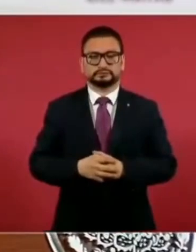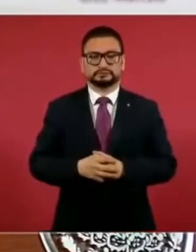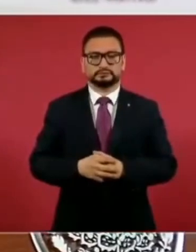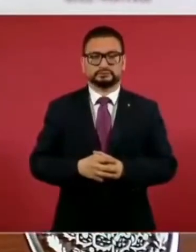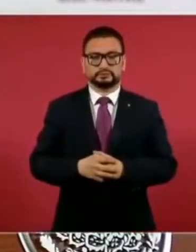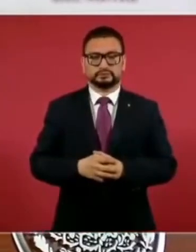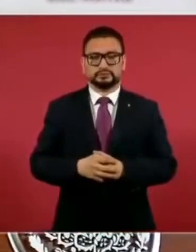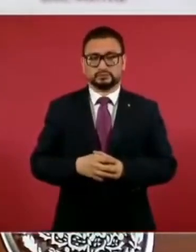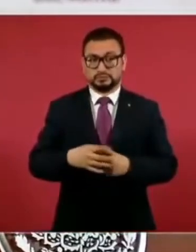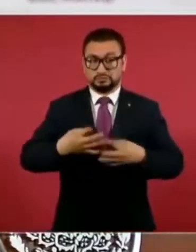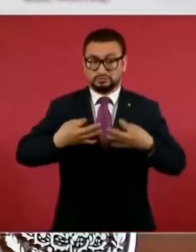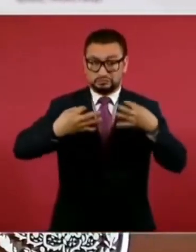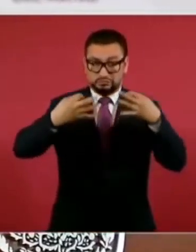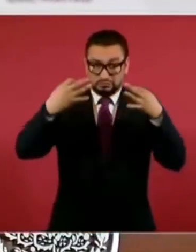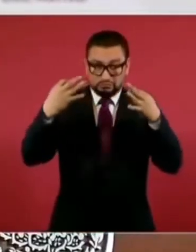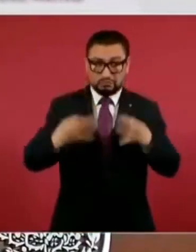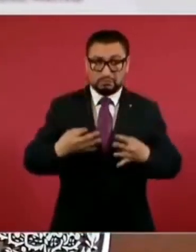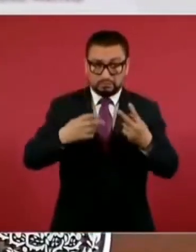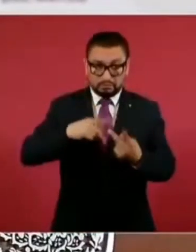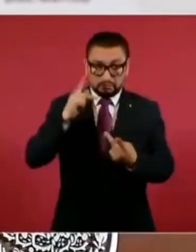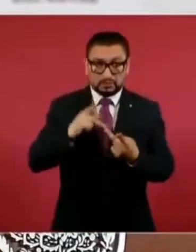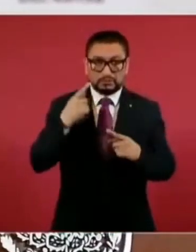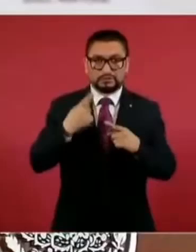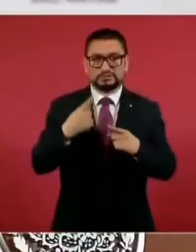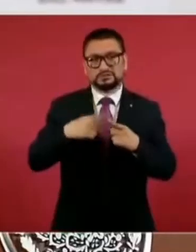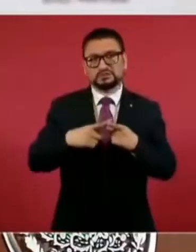la perfección tiene que ver con el creador.